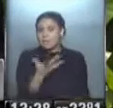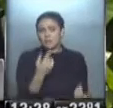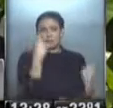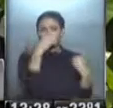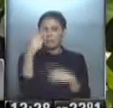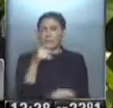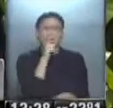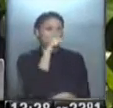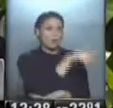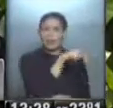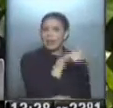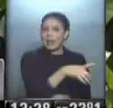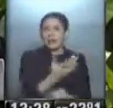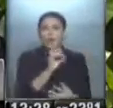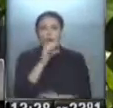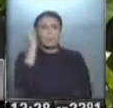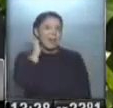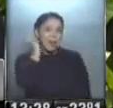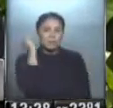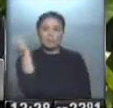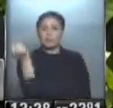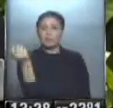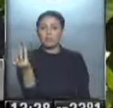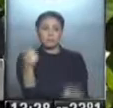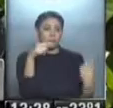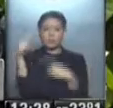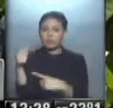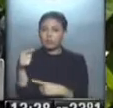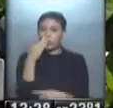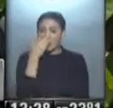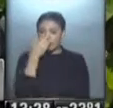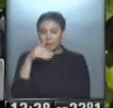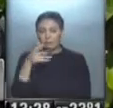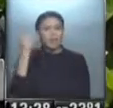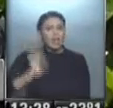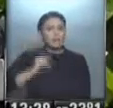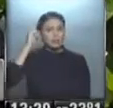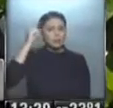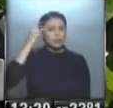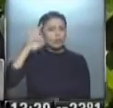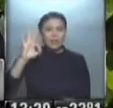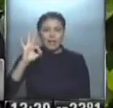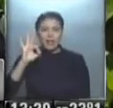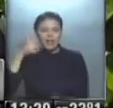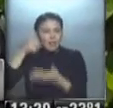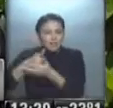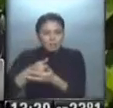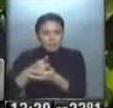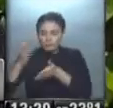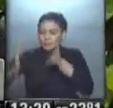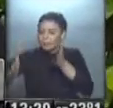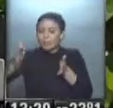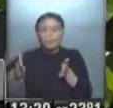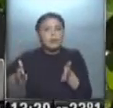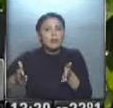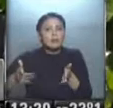nada que ver con Puerto Madero, no tiene nada que ver con Palermo. Y encontramos en fines de los 90 un periodo donde